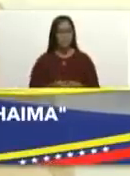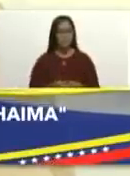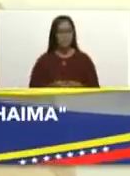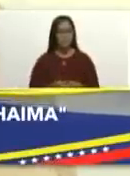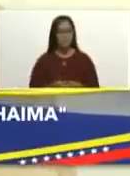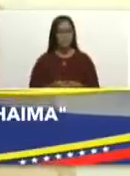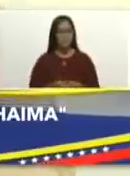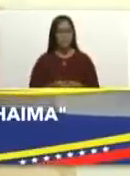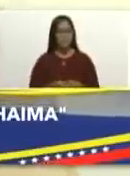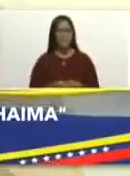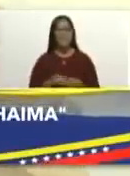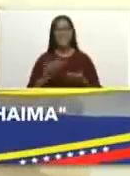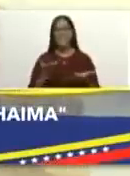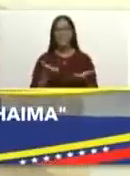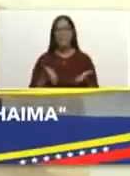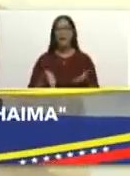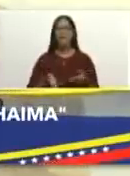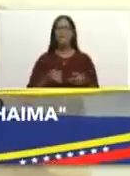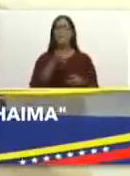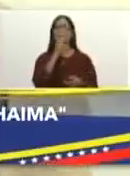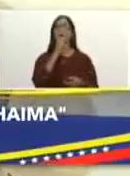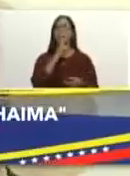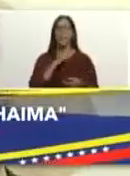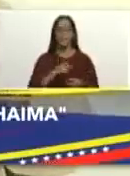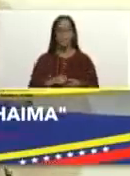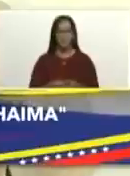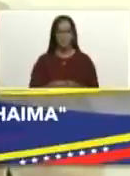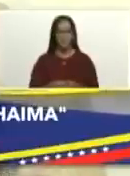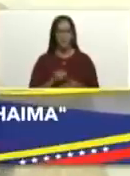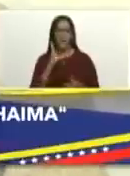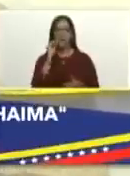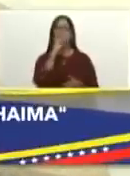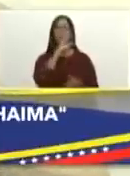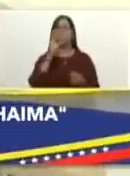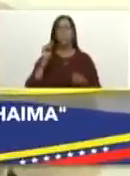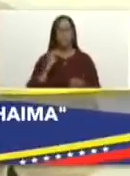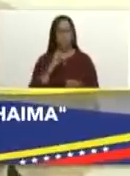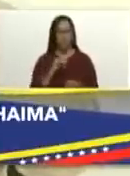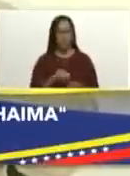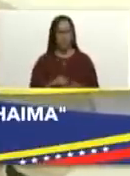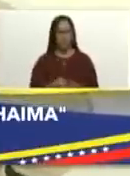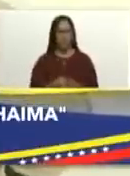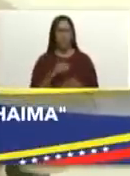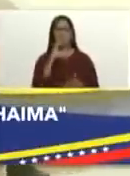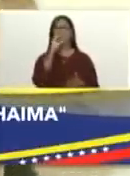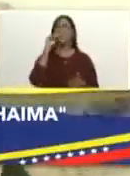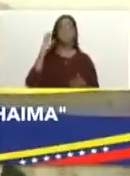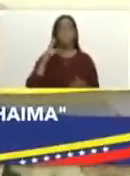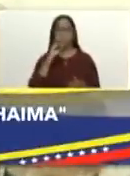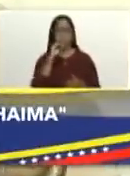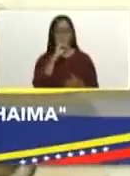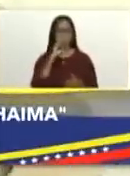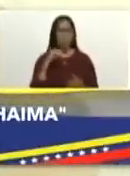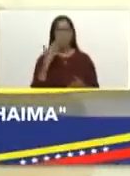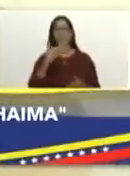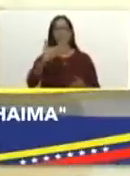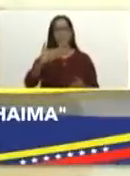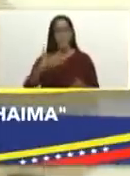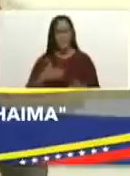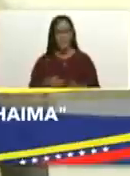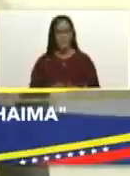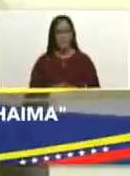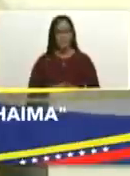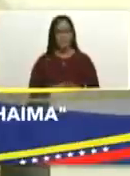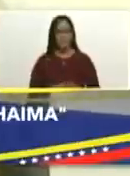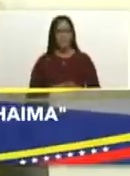Y le vamos a tapar la boca a los hablachentos, a habladores de pistolada,